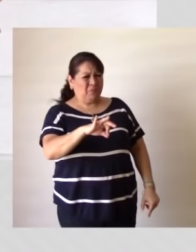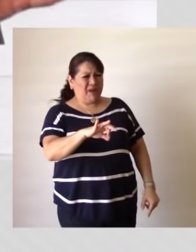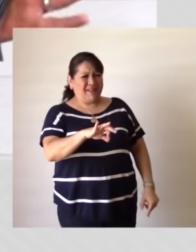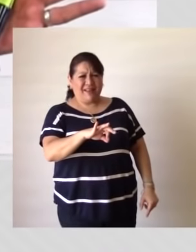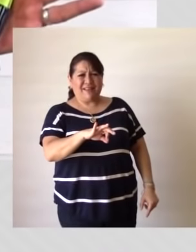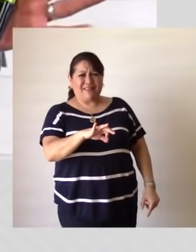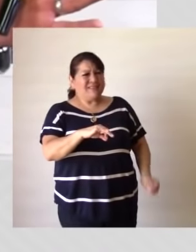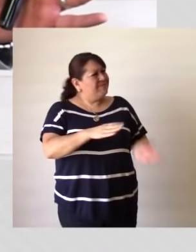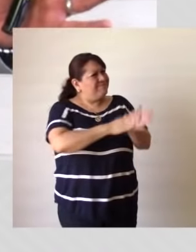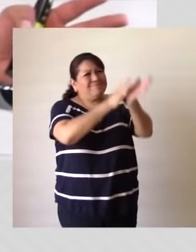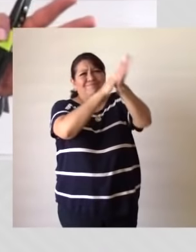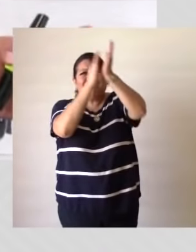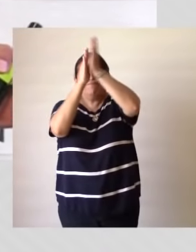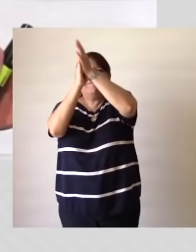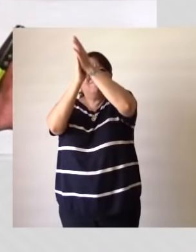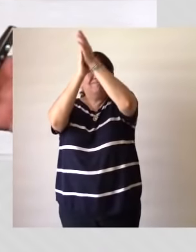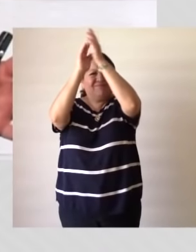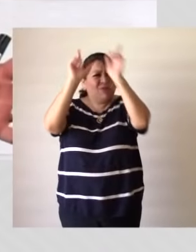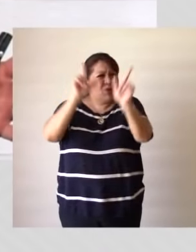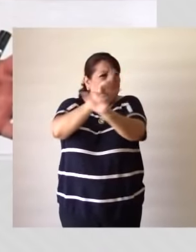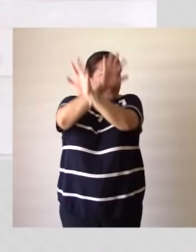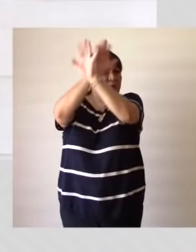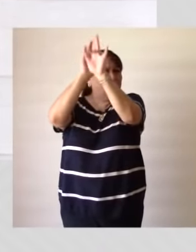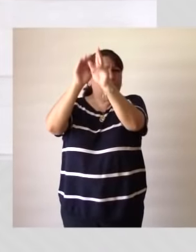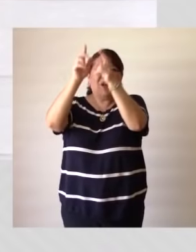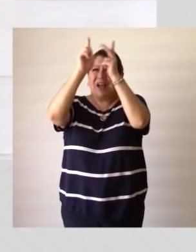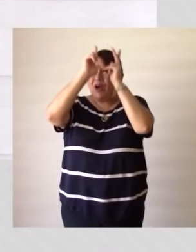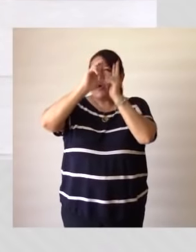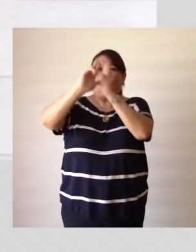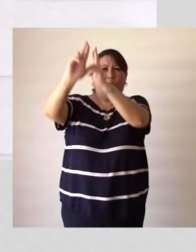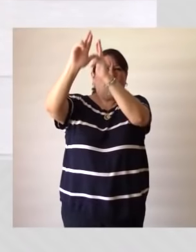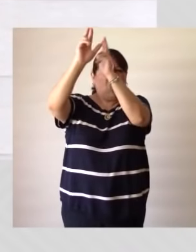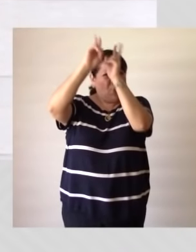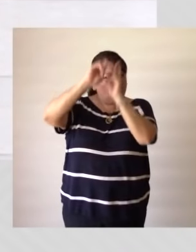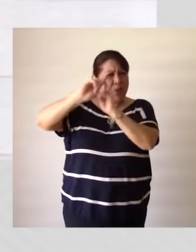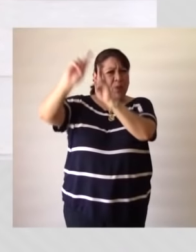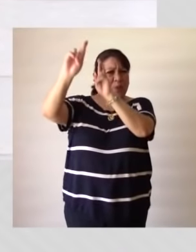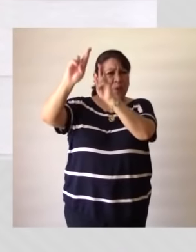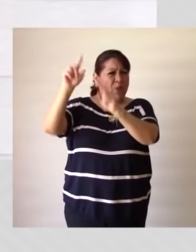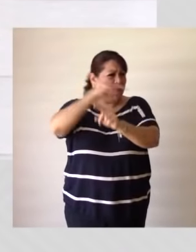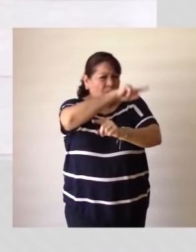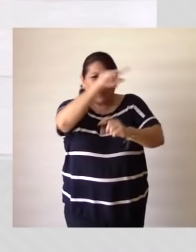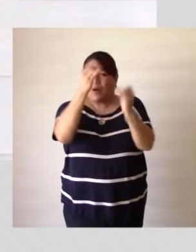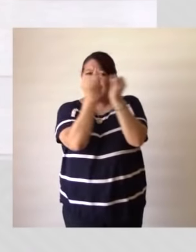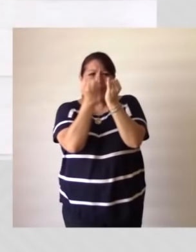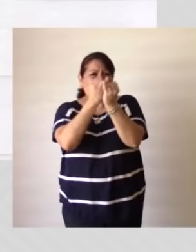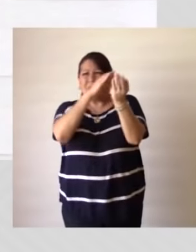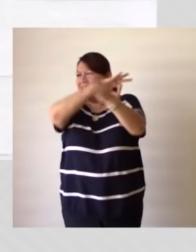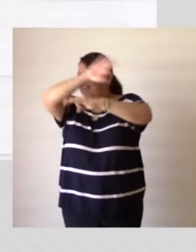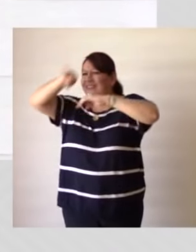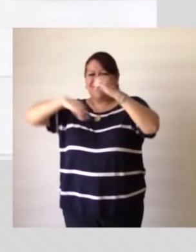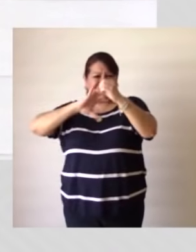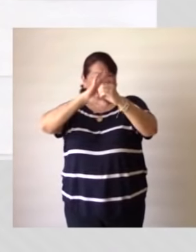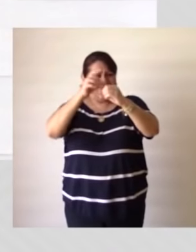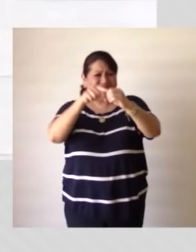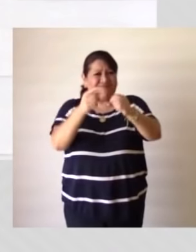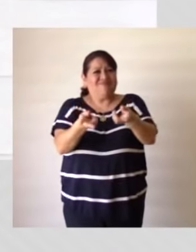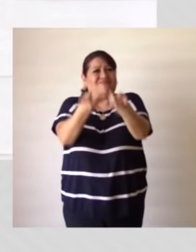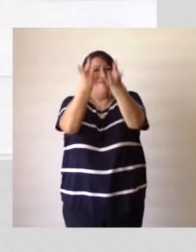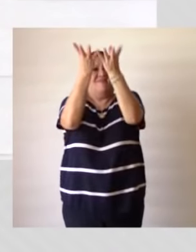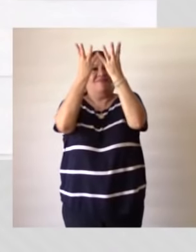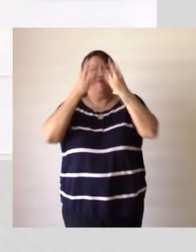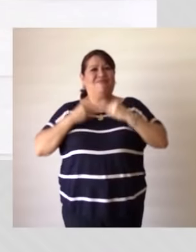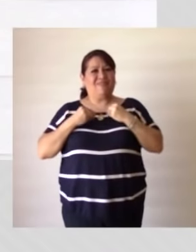ese gran número de personas que me adoran entreguemos adiós lo